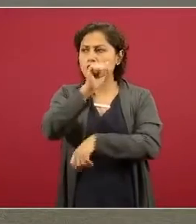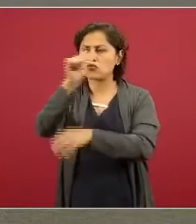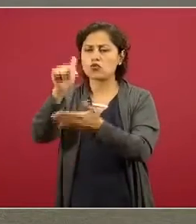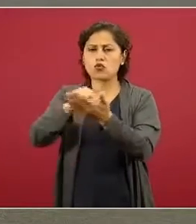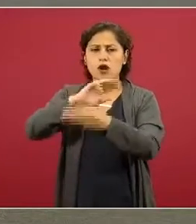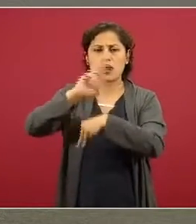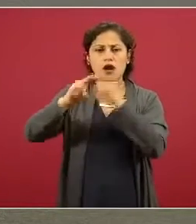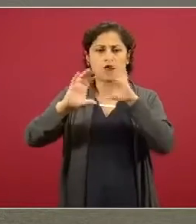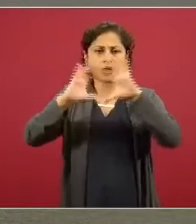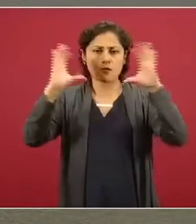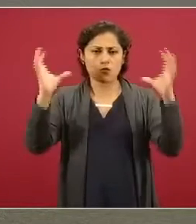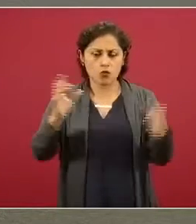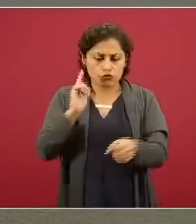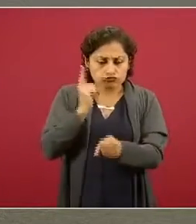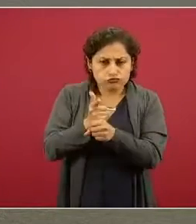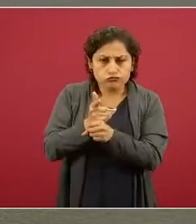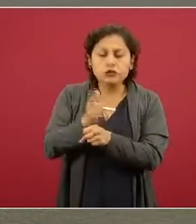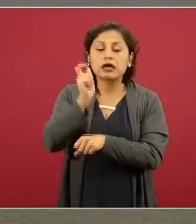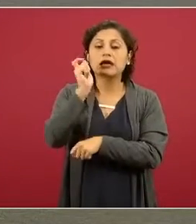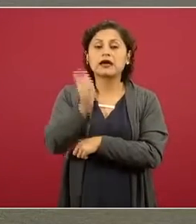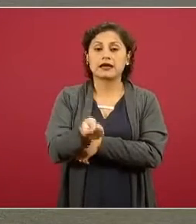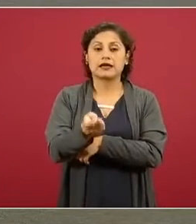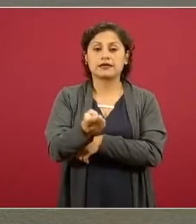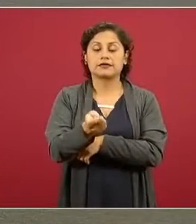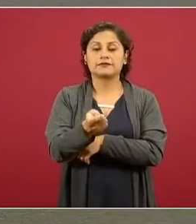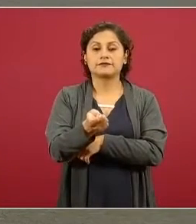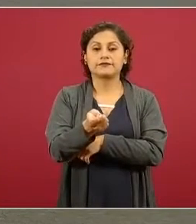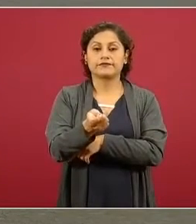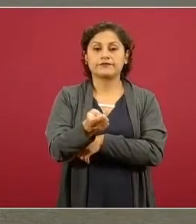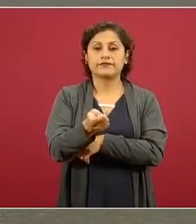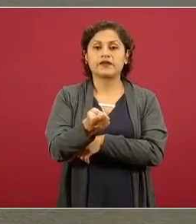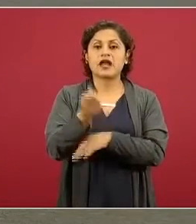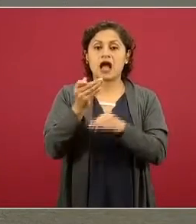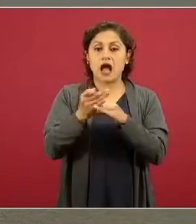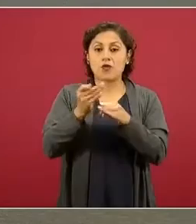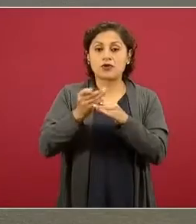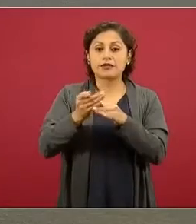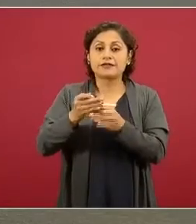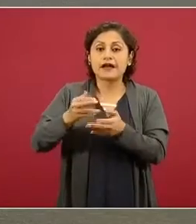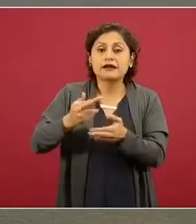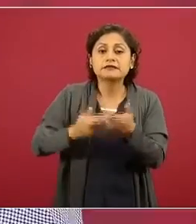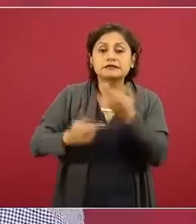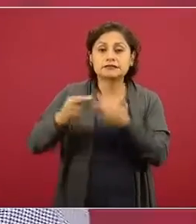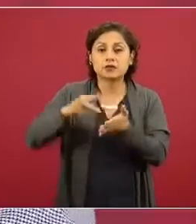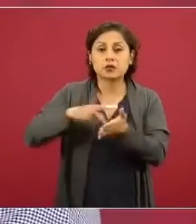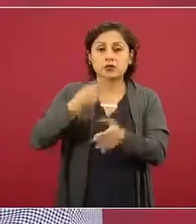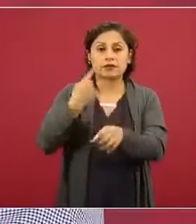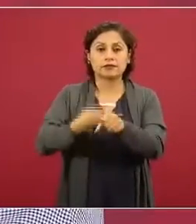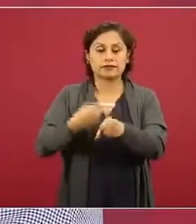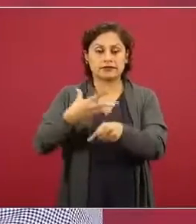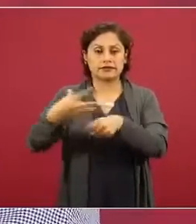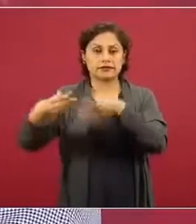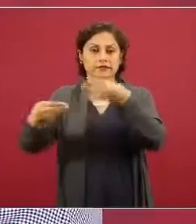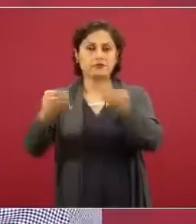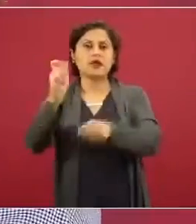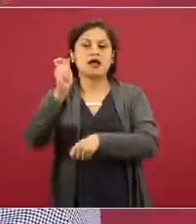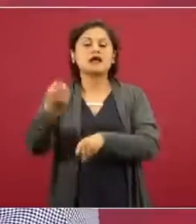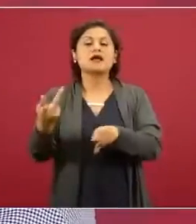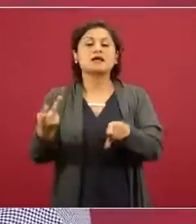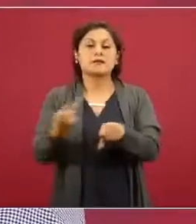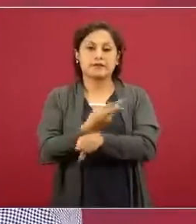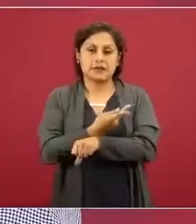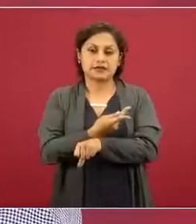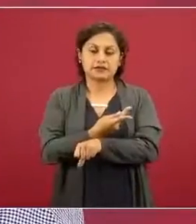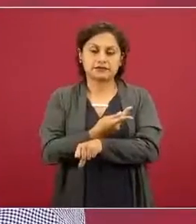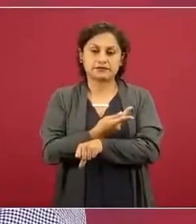mundo donde se está viendo que se ve un incremento muy importante en esta segunda ola. Sin embargo, no se ha traducido para nada en la